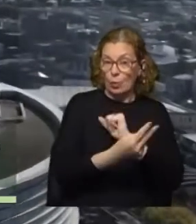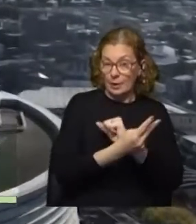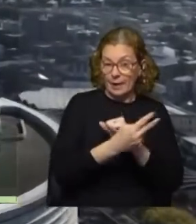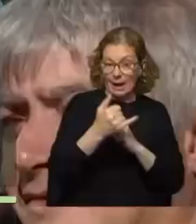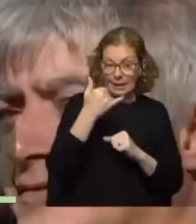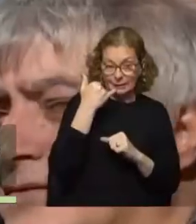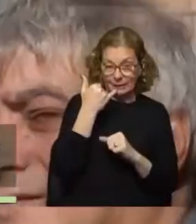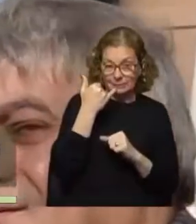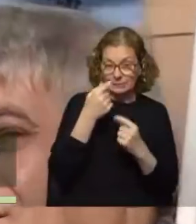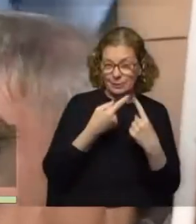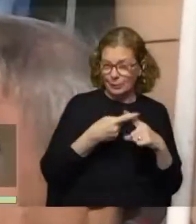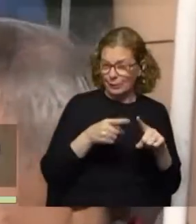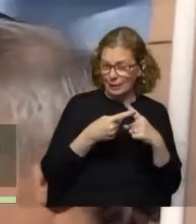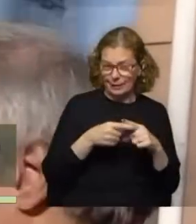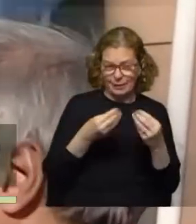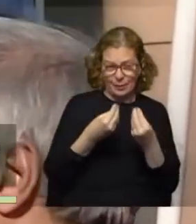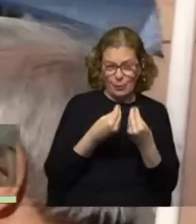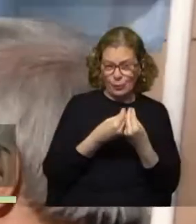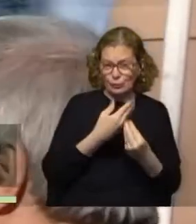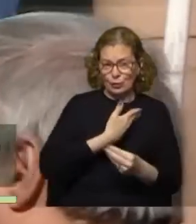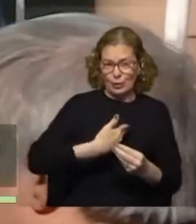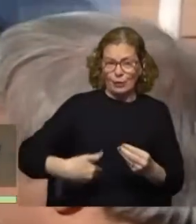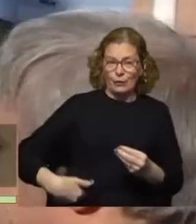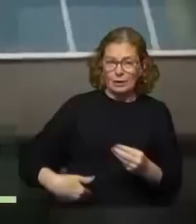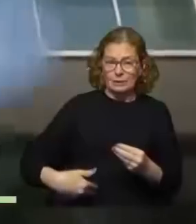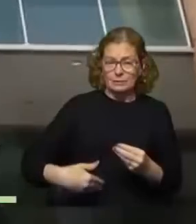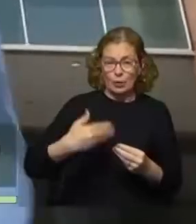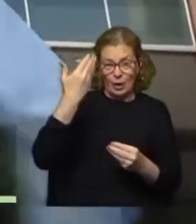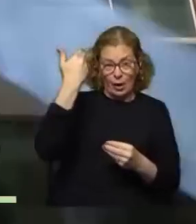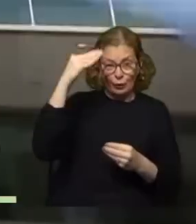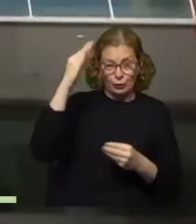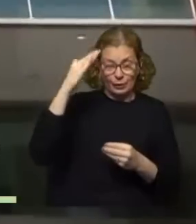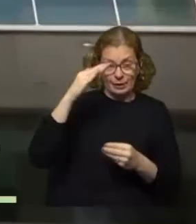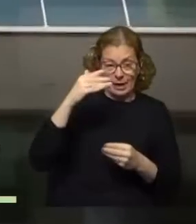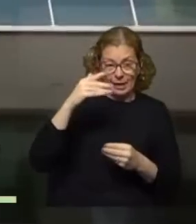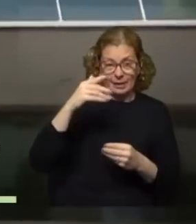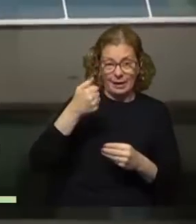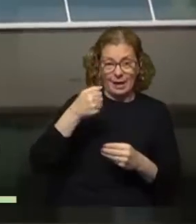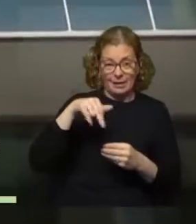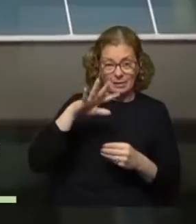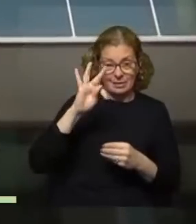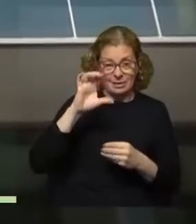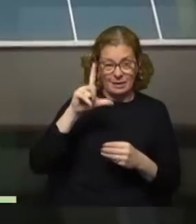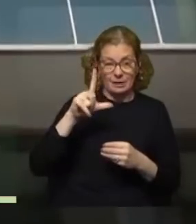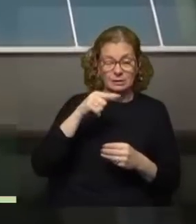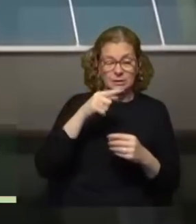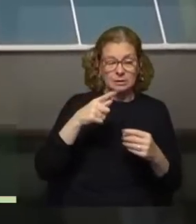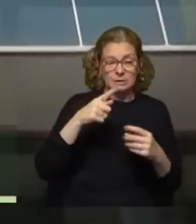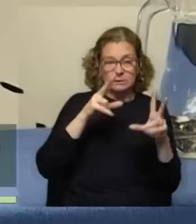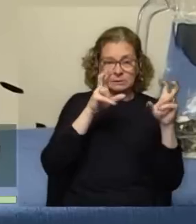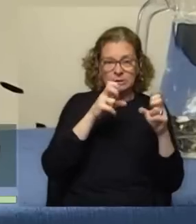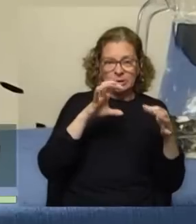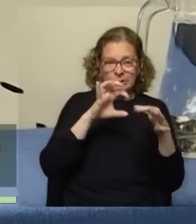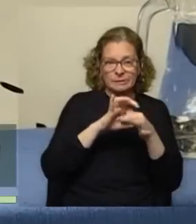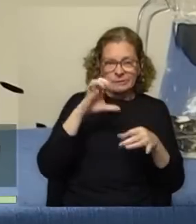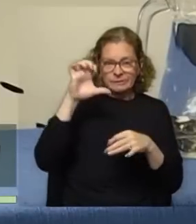tenemos diferencias enormes con el gobierno y con las autoridades de antel al respecto de los temas vinculados a la